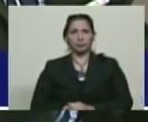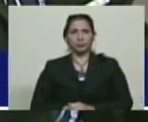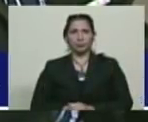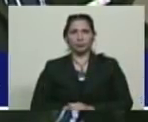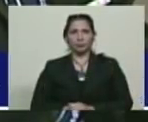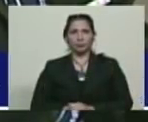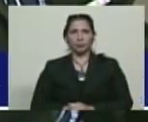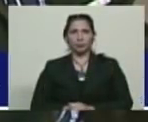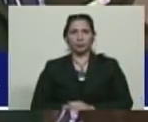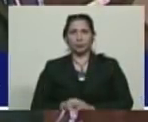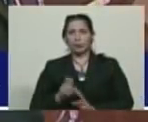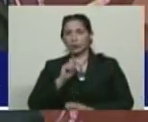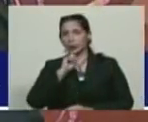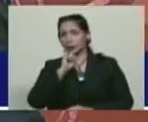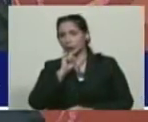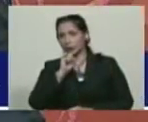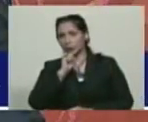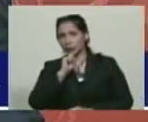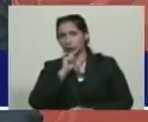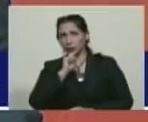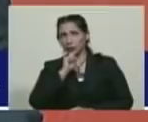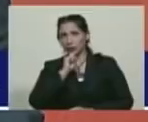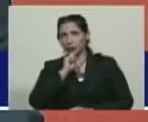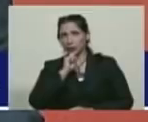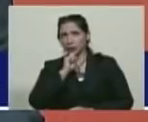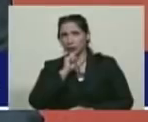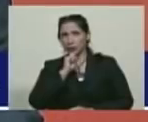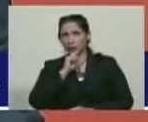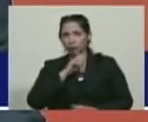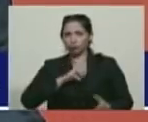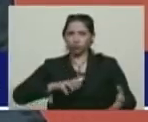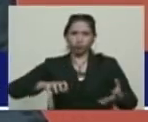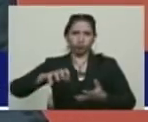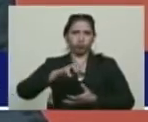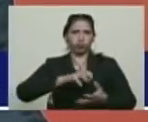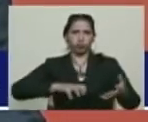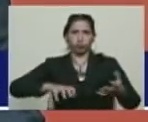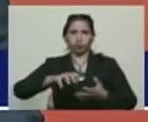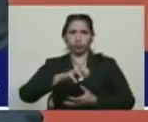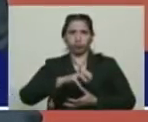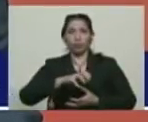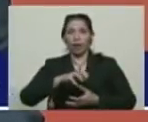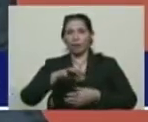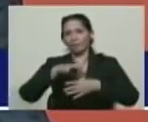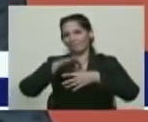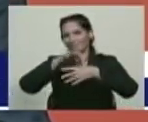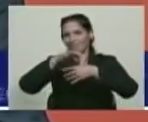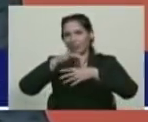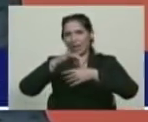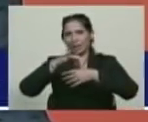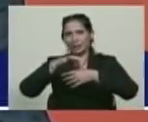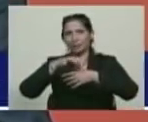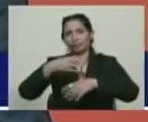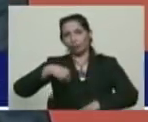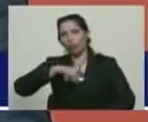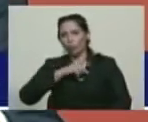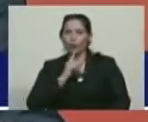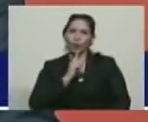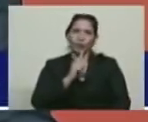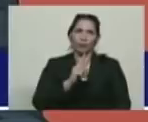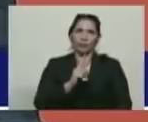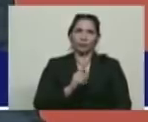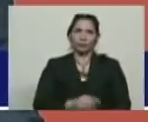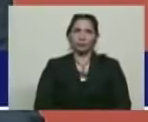se complicó se perturbó por parte de estos sectores del sector cárnico lo advertimos te